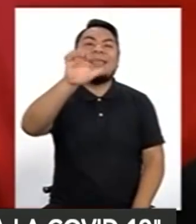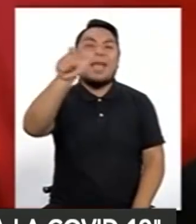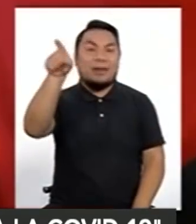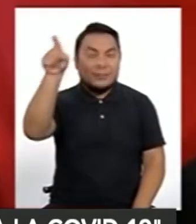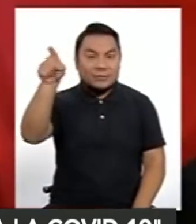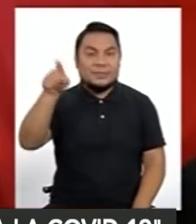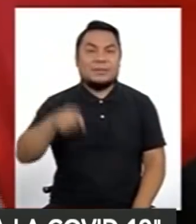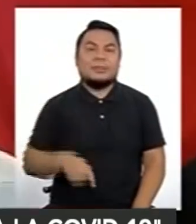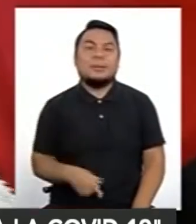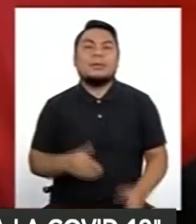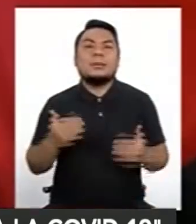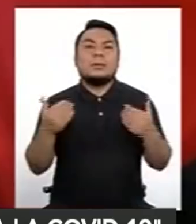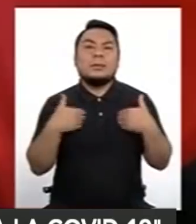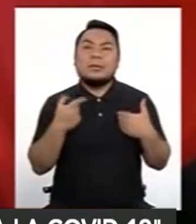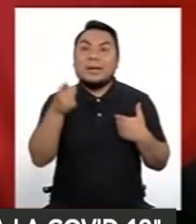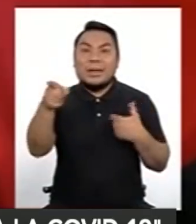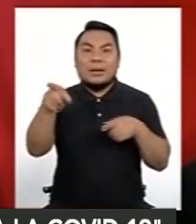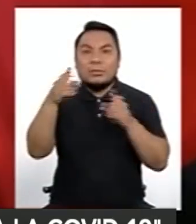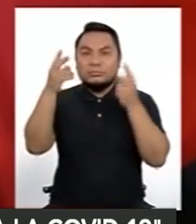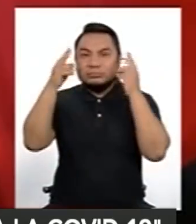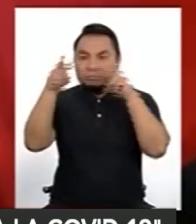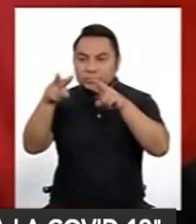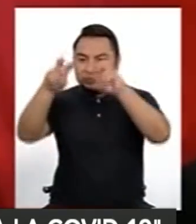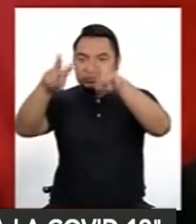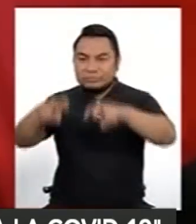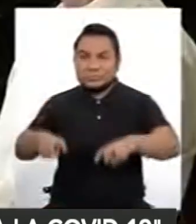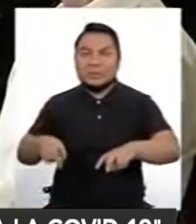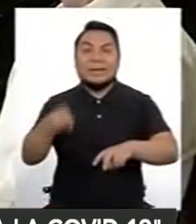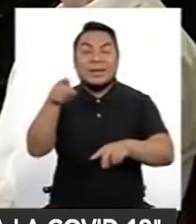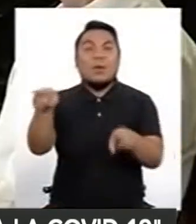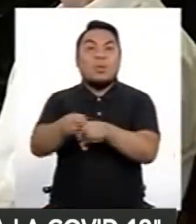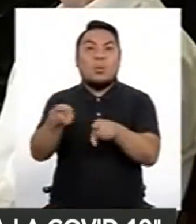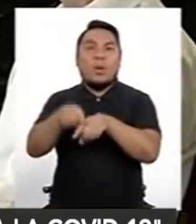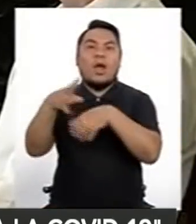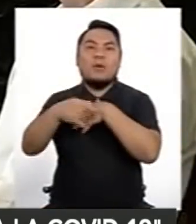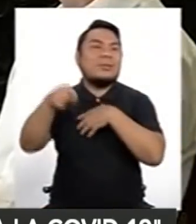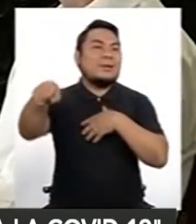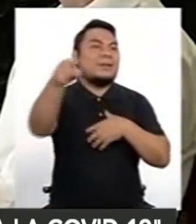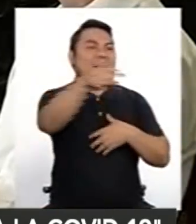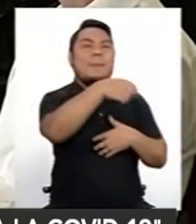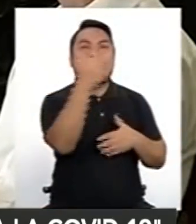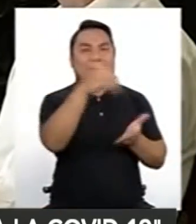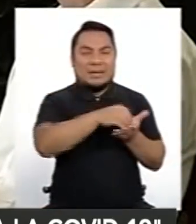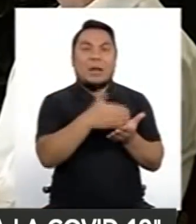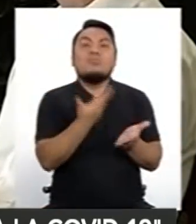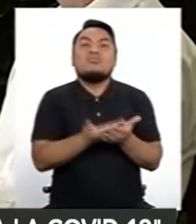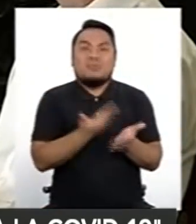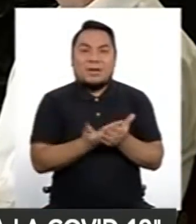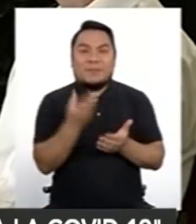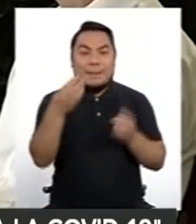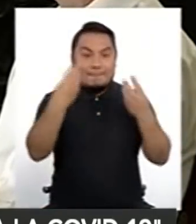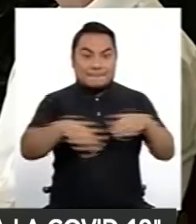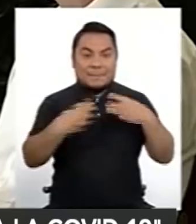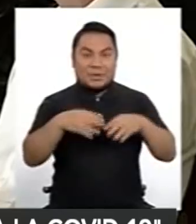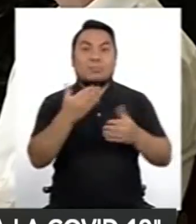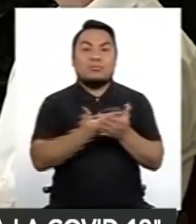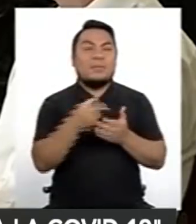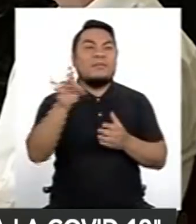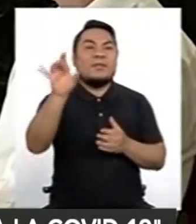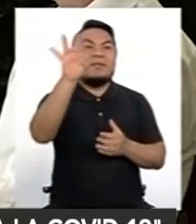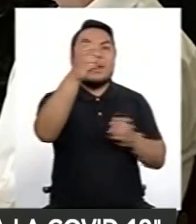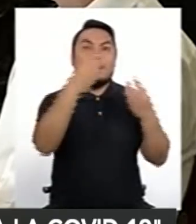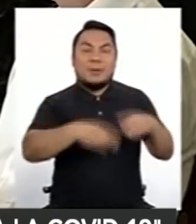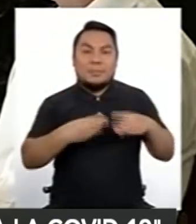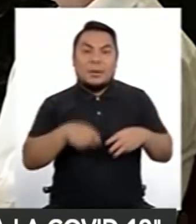hacerlo en más mercados. Le he dicho, hagamos eso periódicamente y demostremos en los diversos